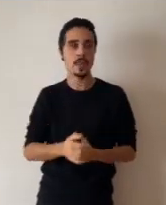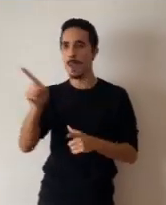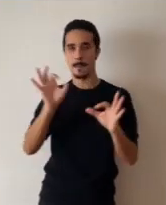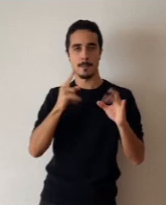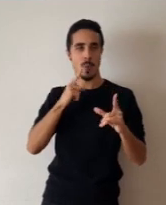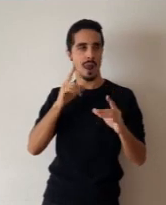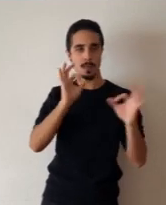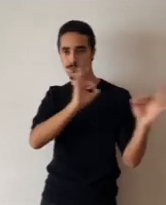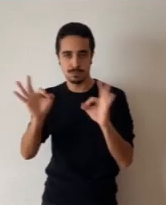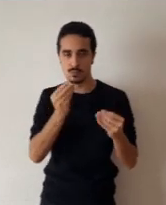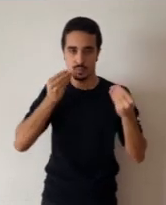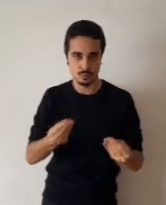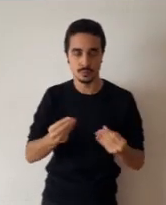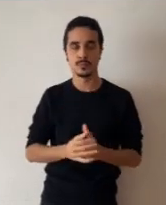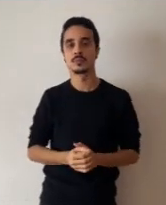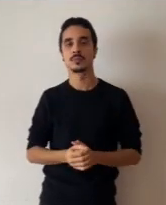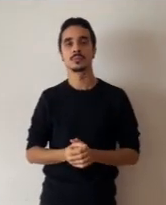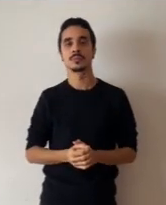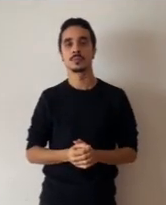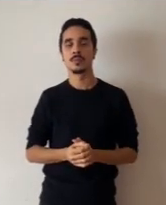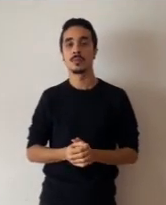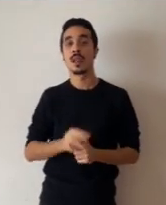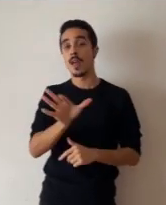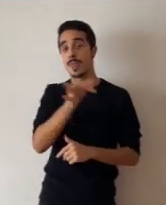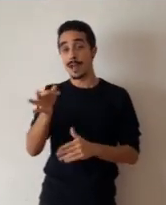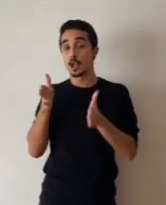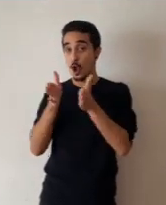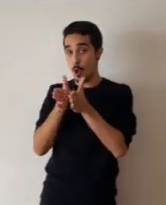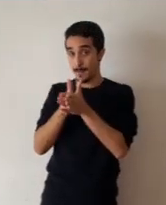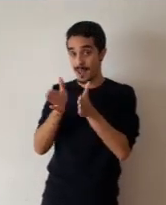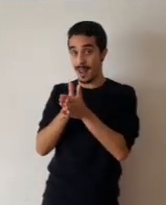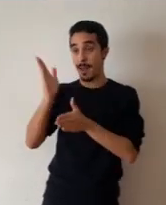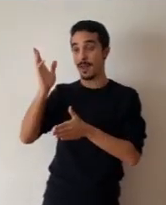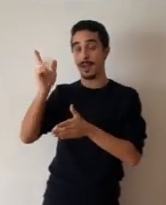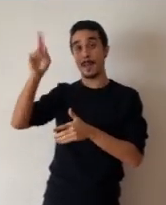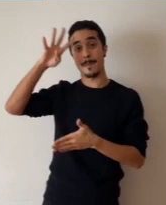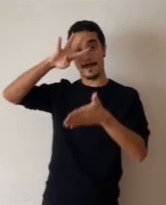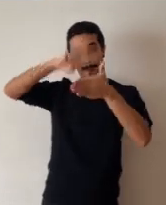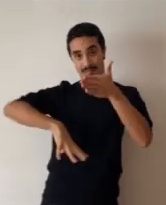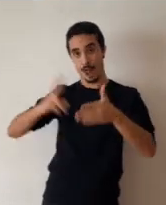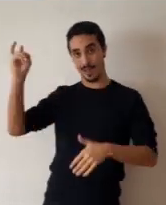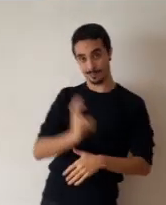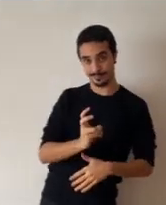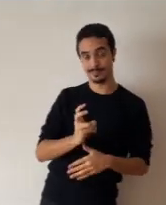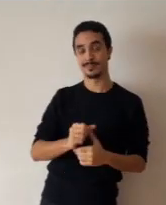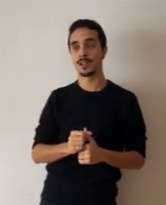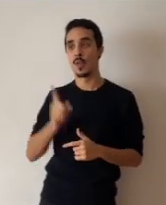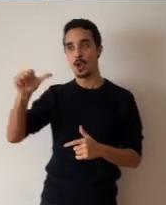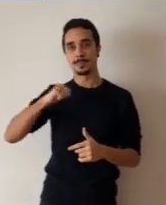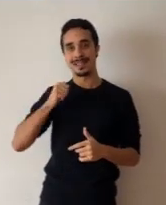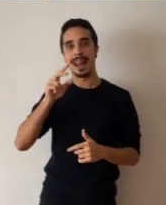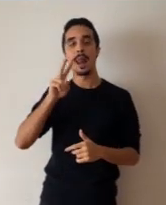está muy bien preparada, y que, bueno, ahora tenemos además una compañera que ha venido de Barcelona